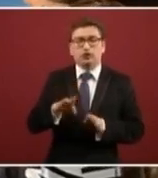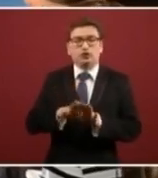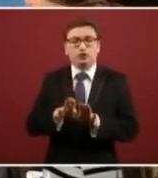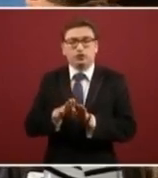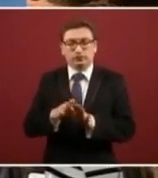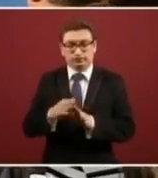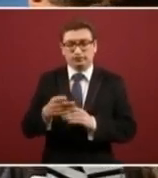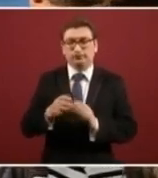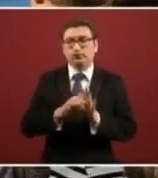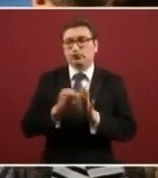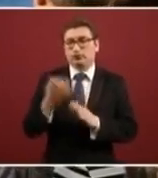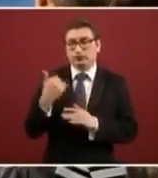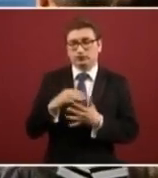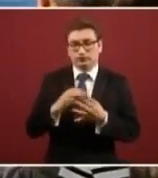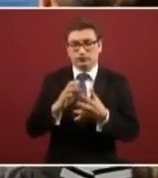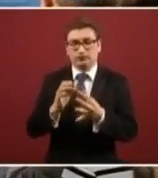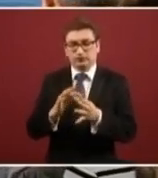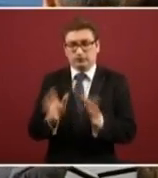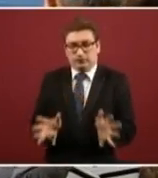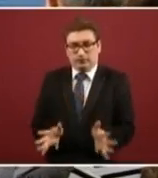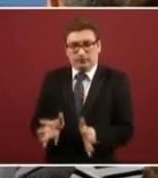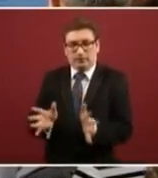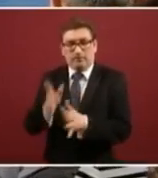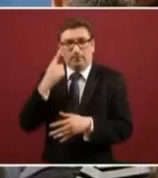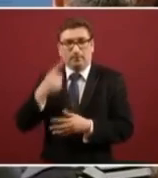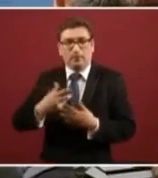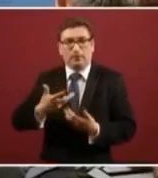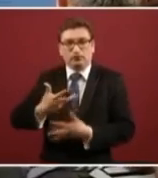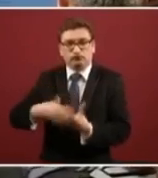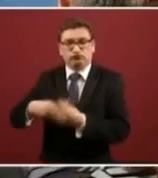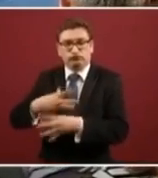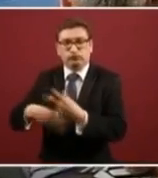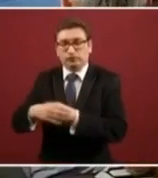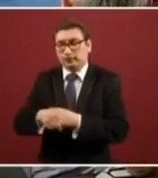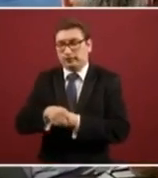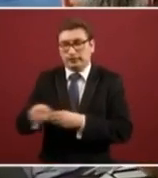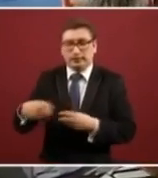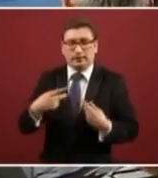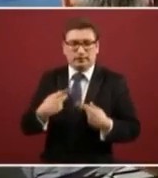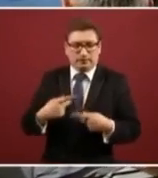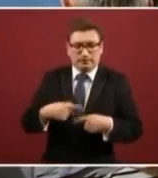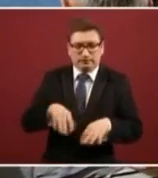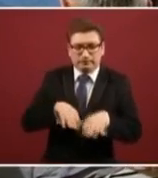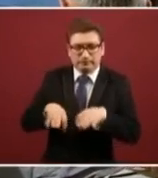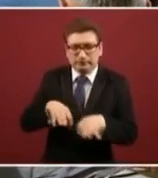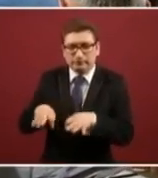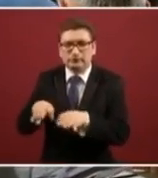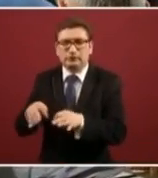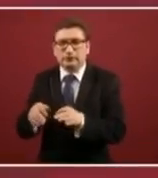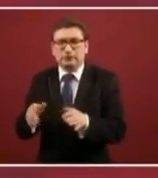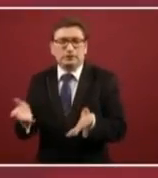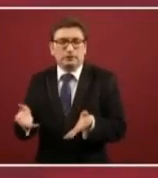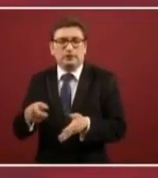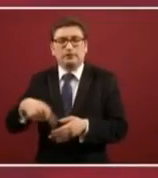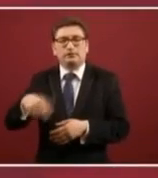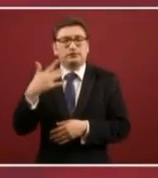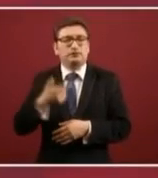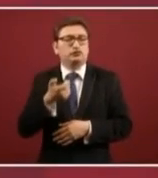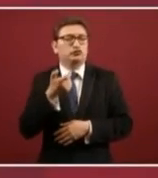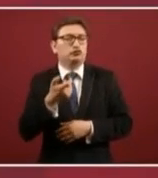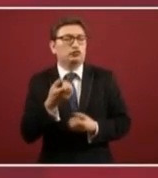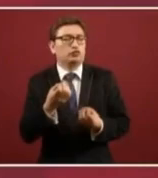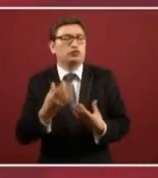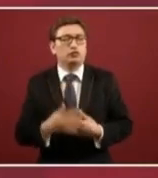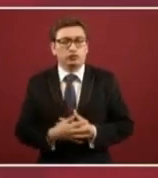y como se explicó, se está estimulando la productividad de los pequeños productores. El precio que se